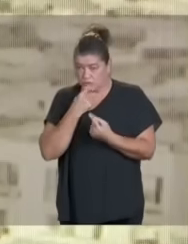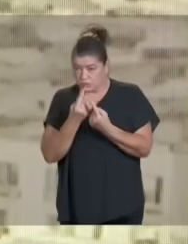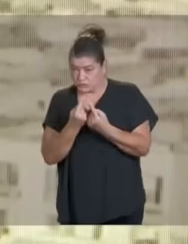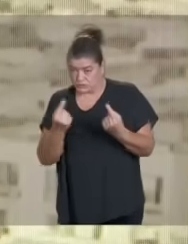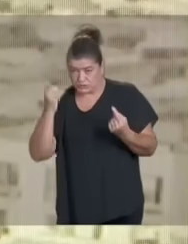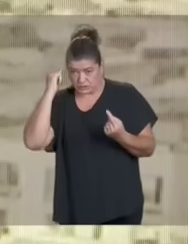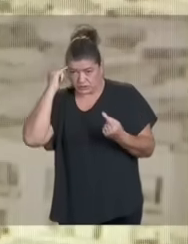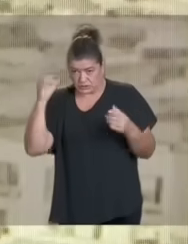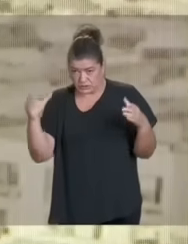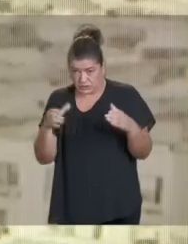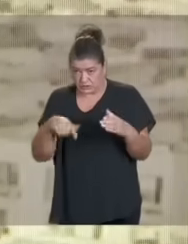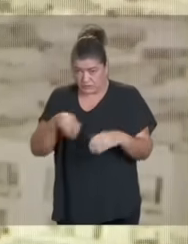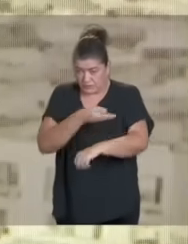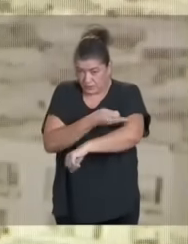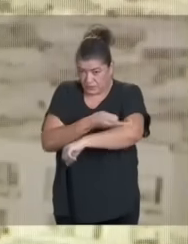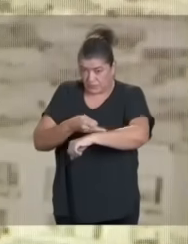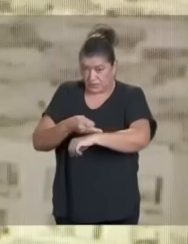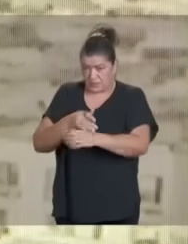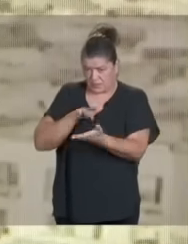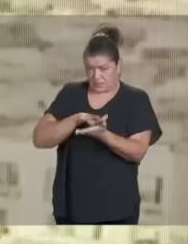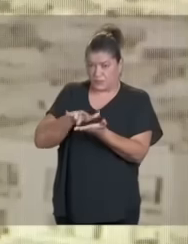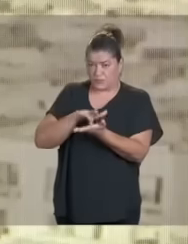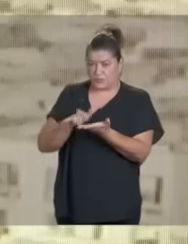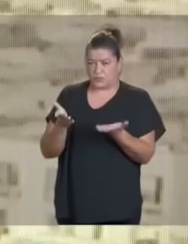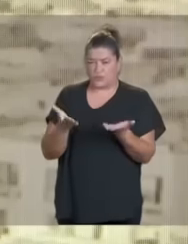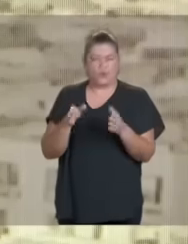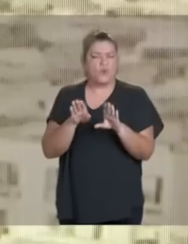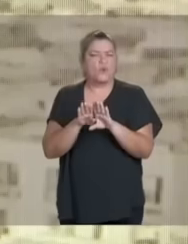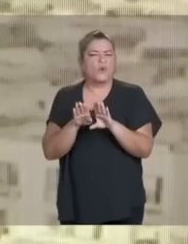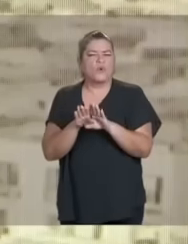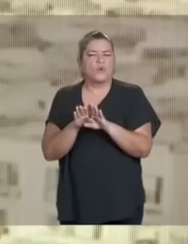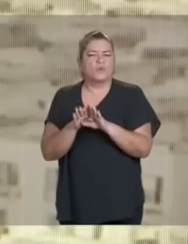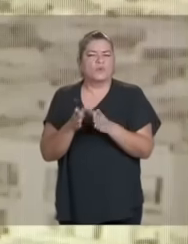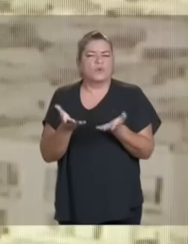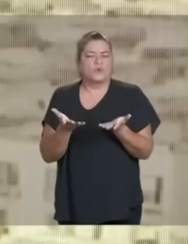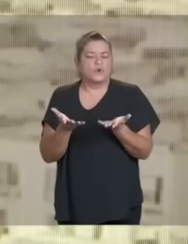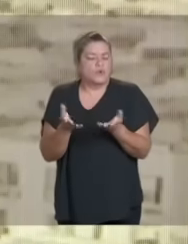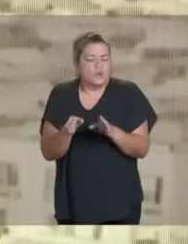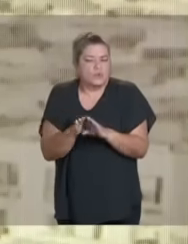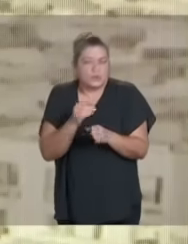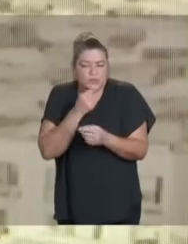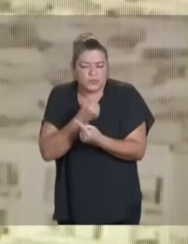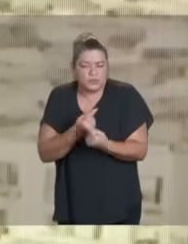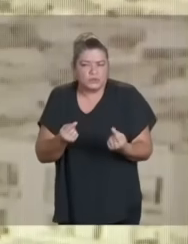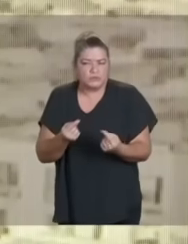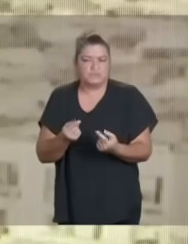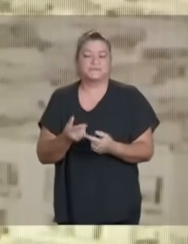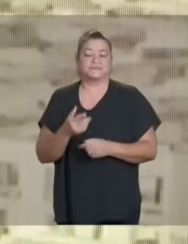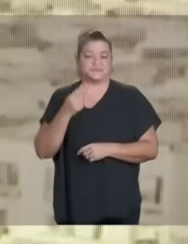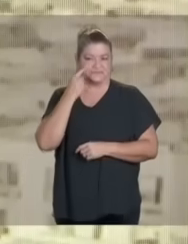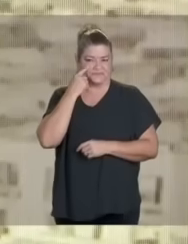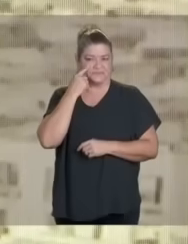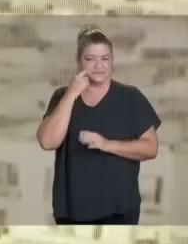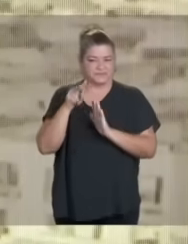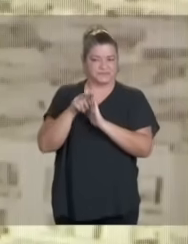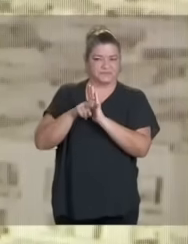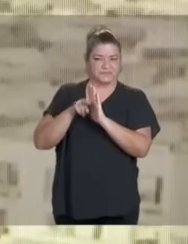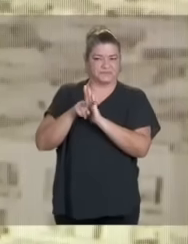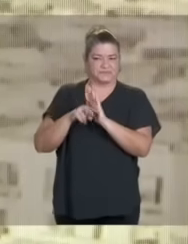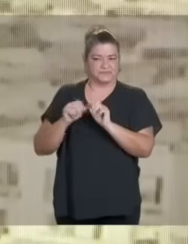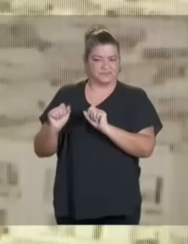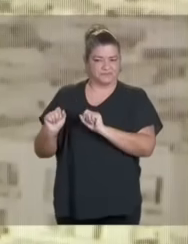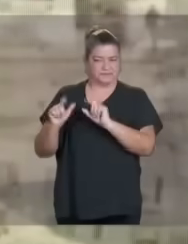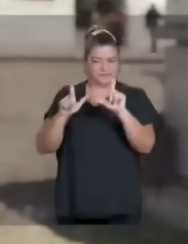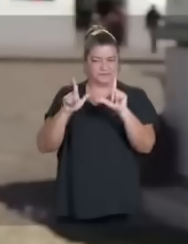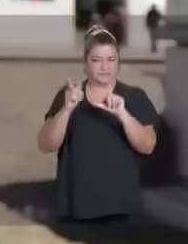familia, en general, niños y mujeres? Vamos a presentarles ahora el video con esta